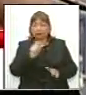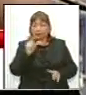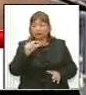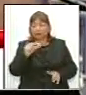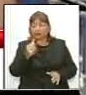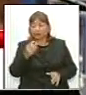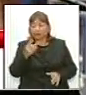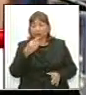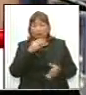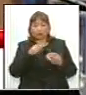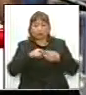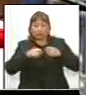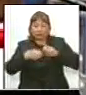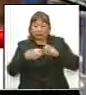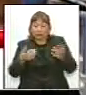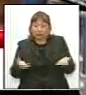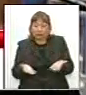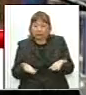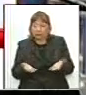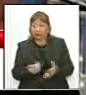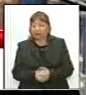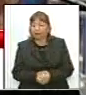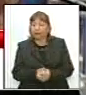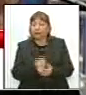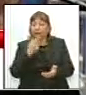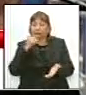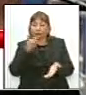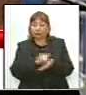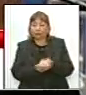el gran problema que estamos es que también